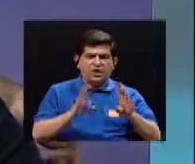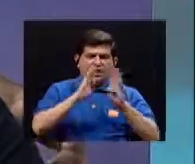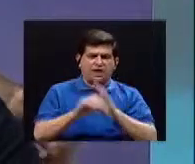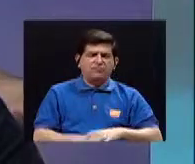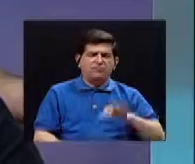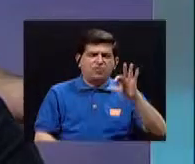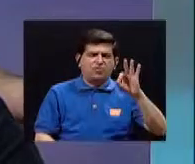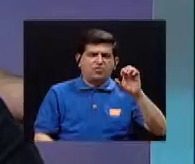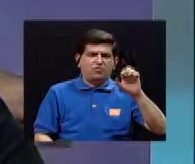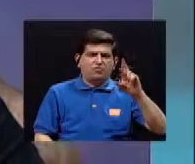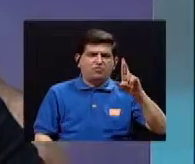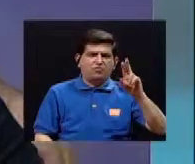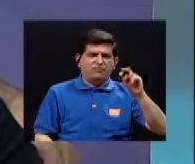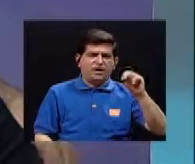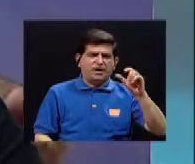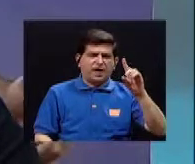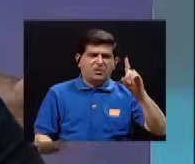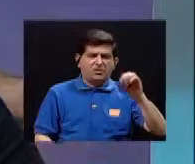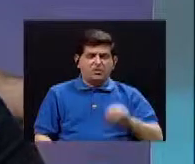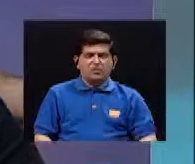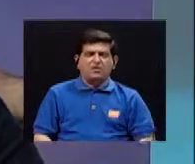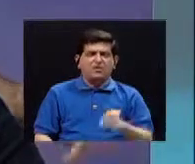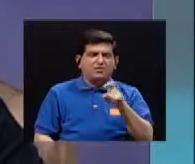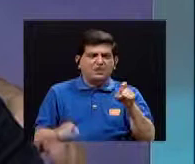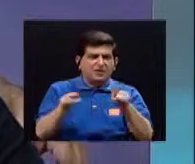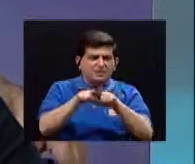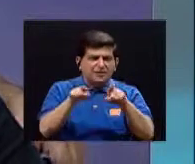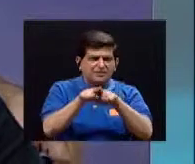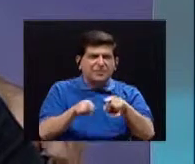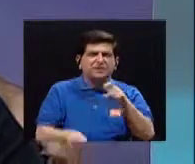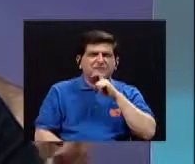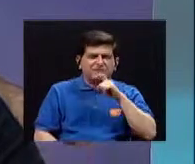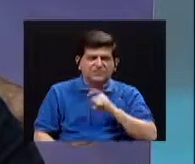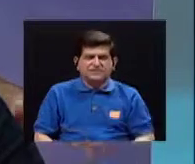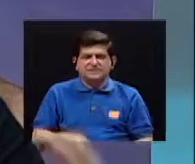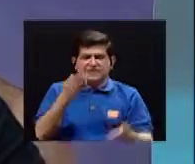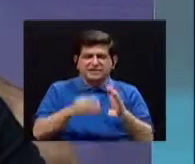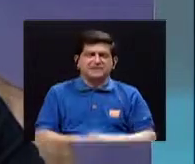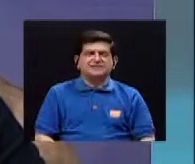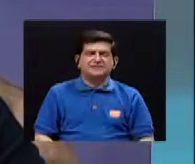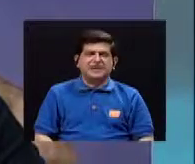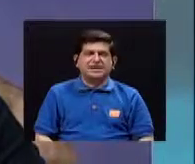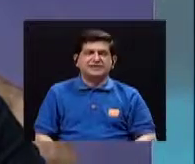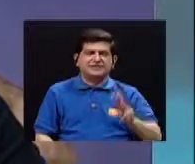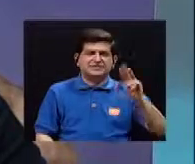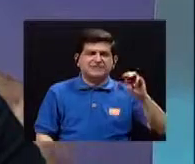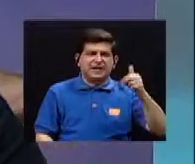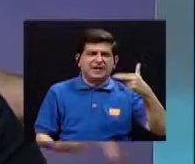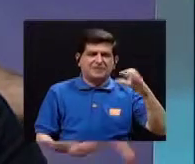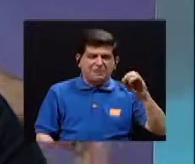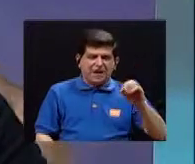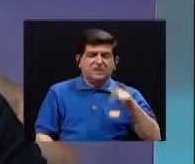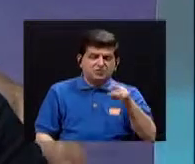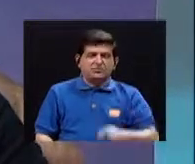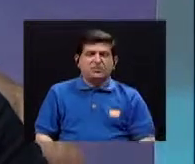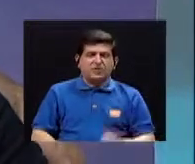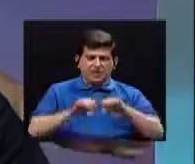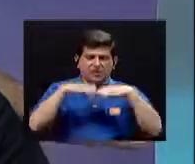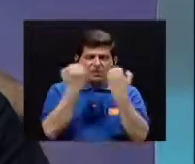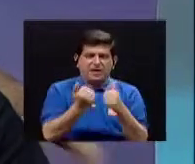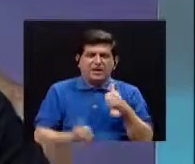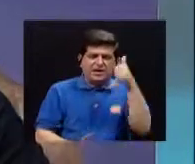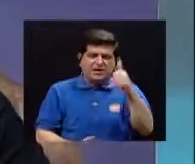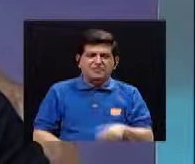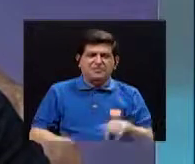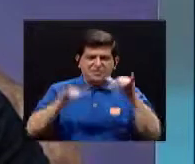más difícil los más difíciles eran por ejemplo el macho que estaba concentrado con la liga o tal vez gabelo quedando concentrada con la selección